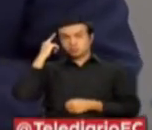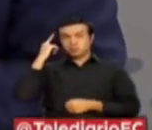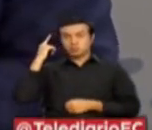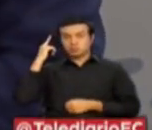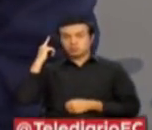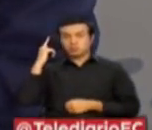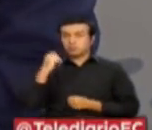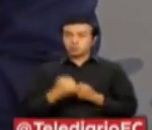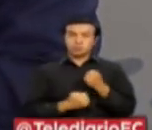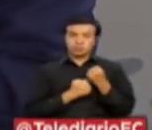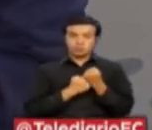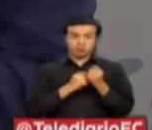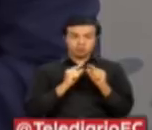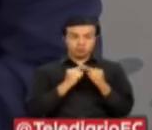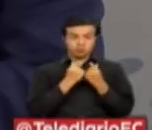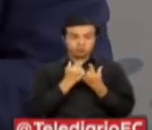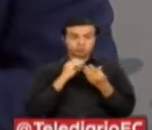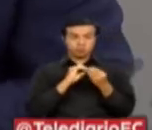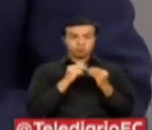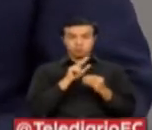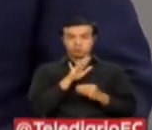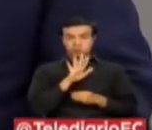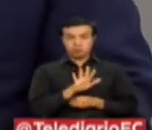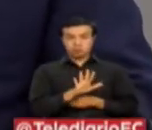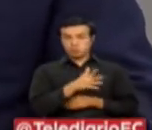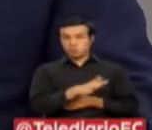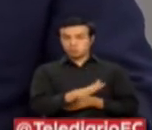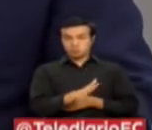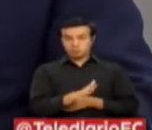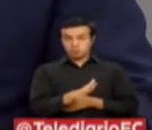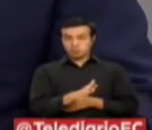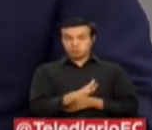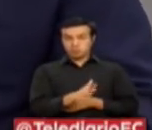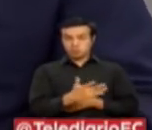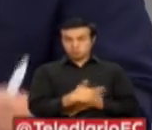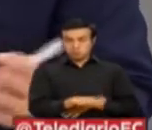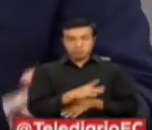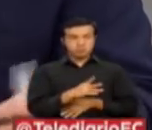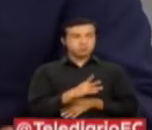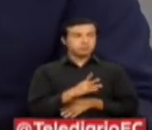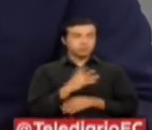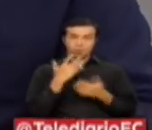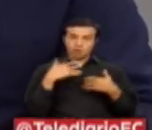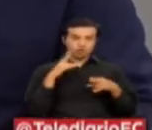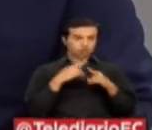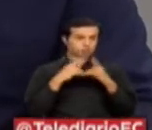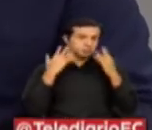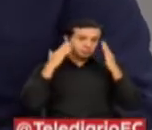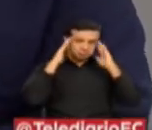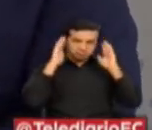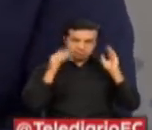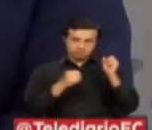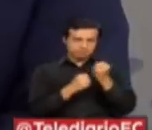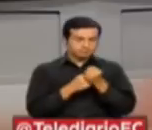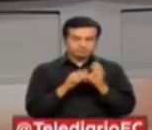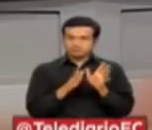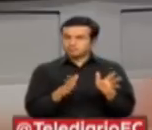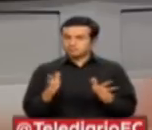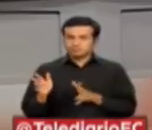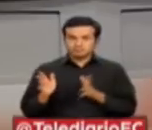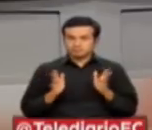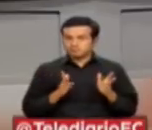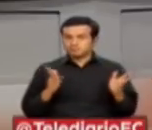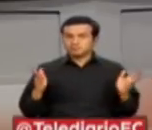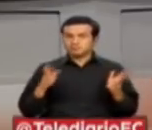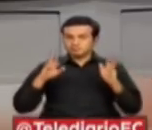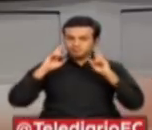cifra en el apoyo a su movimiento o corriente política, como sea que se llame o se vaya a llamar, sino precisamente en